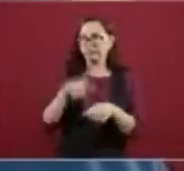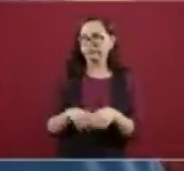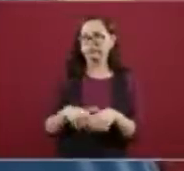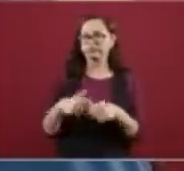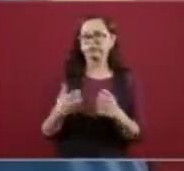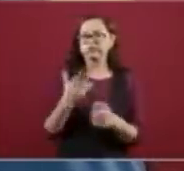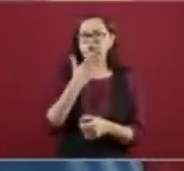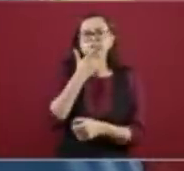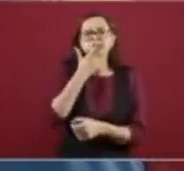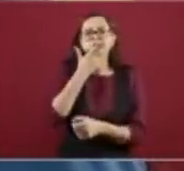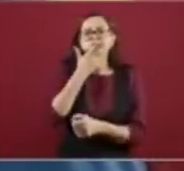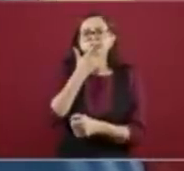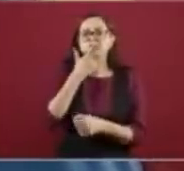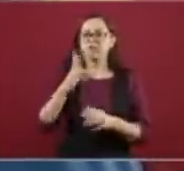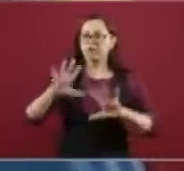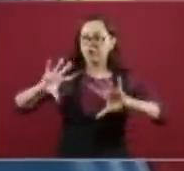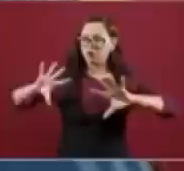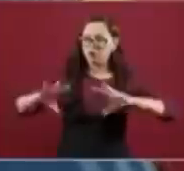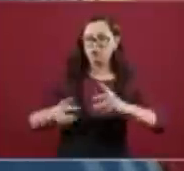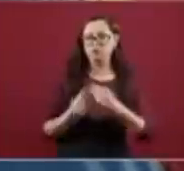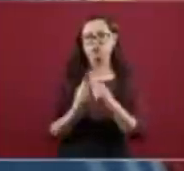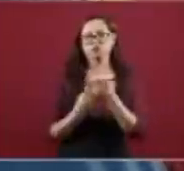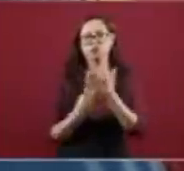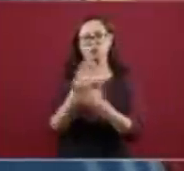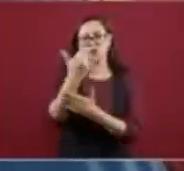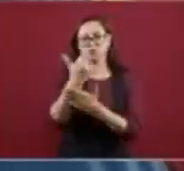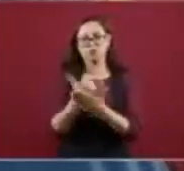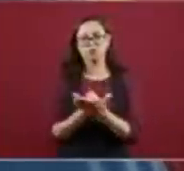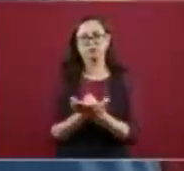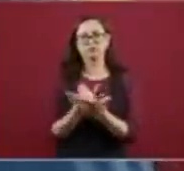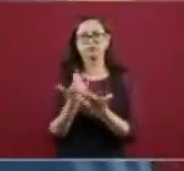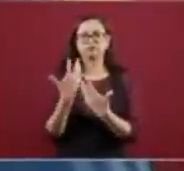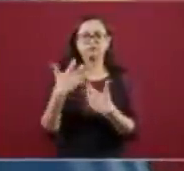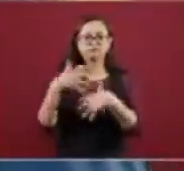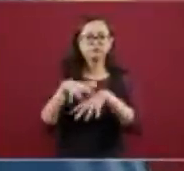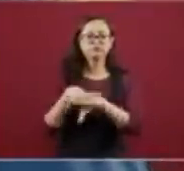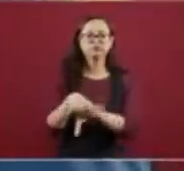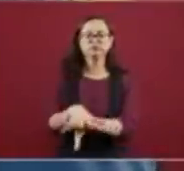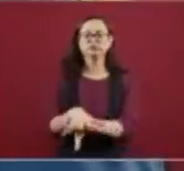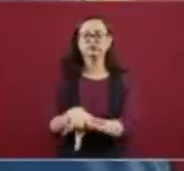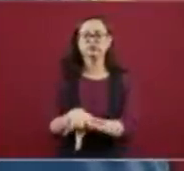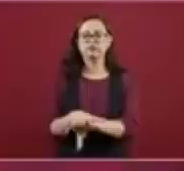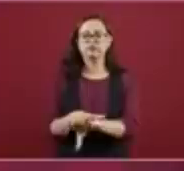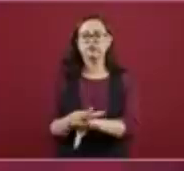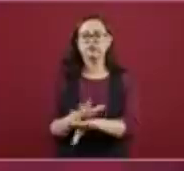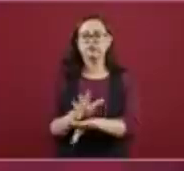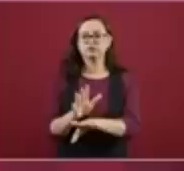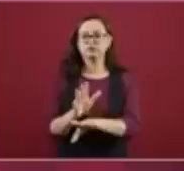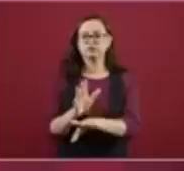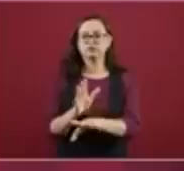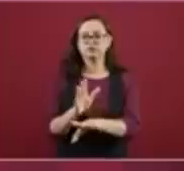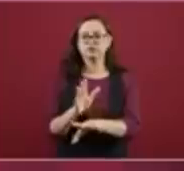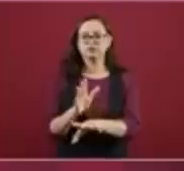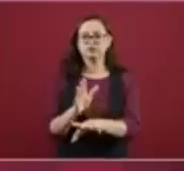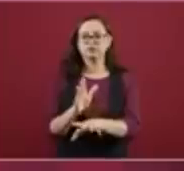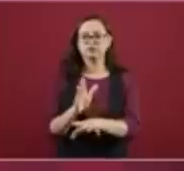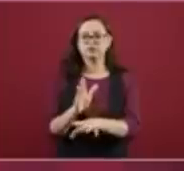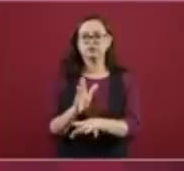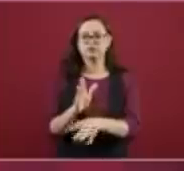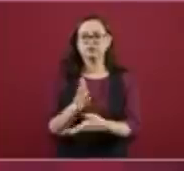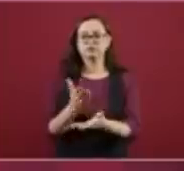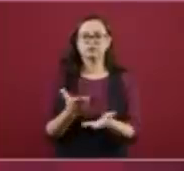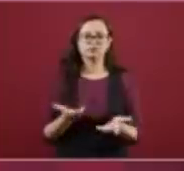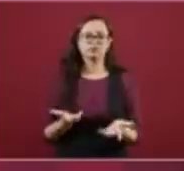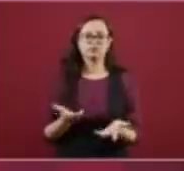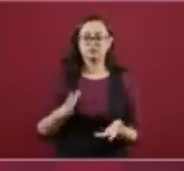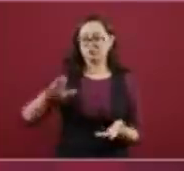un proyecto integral, de un proyecto que da la posibilidad de lo que bien decía